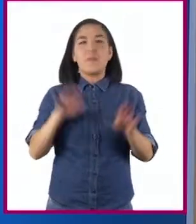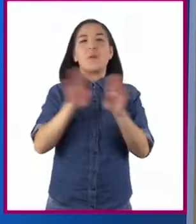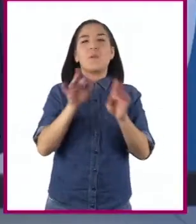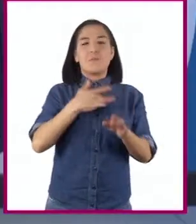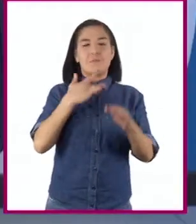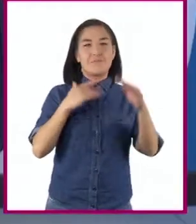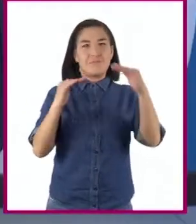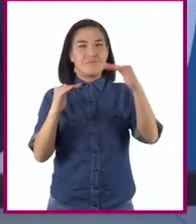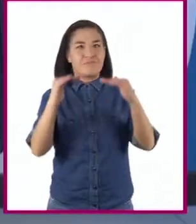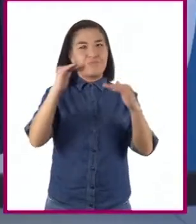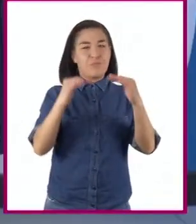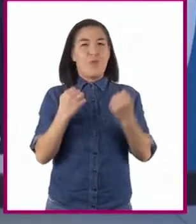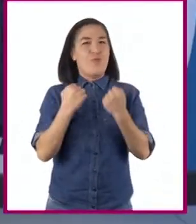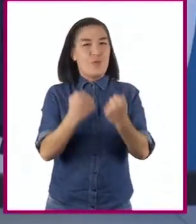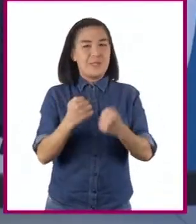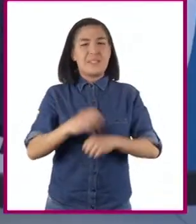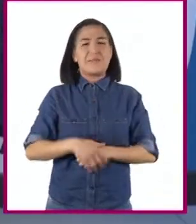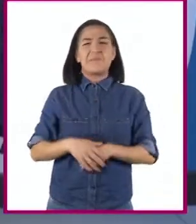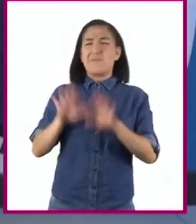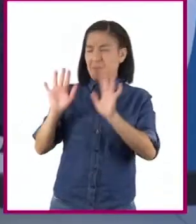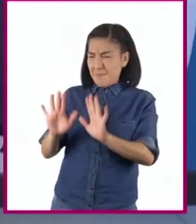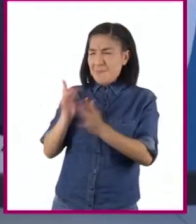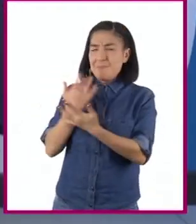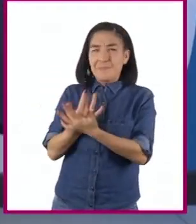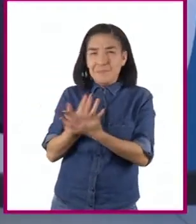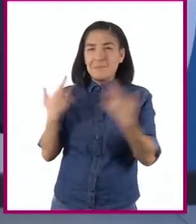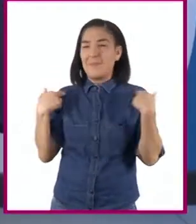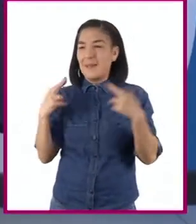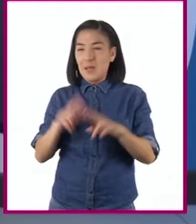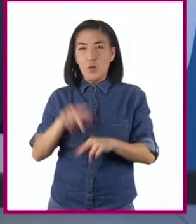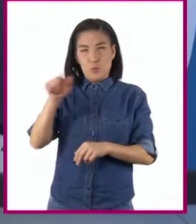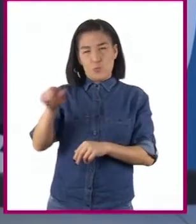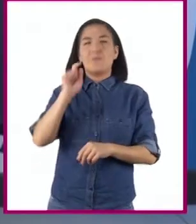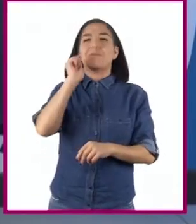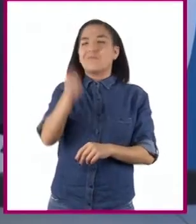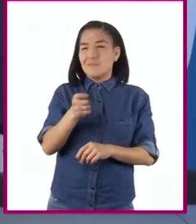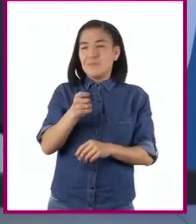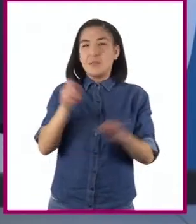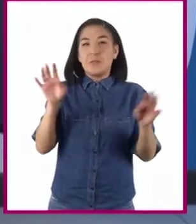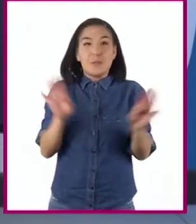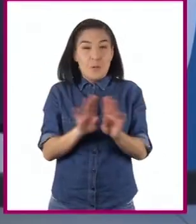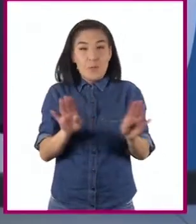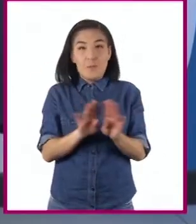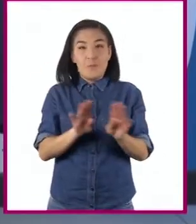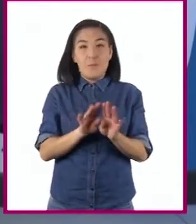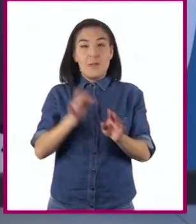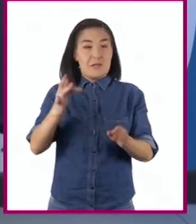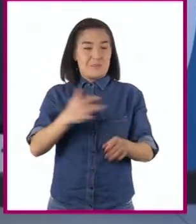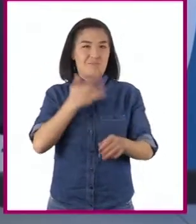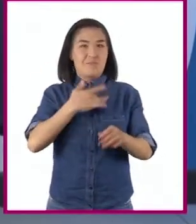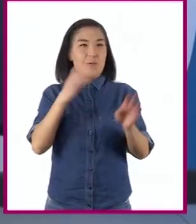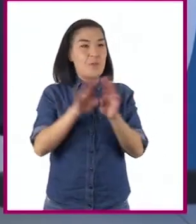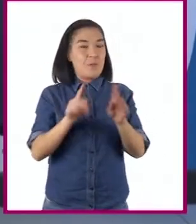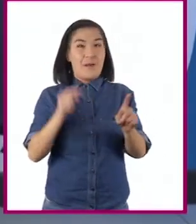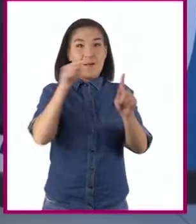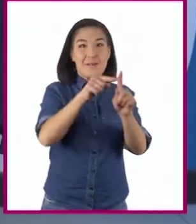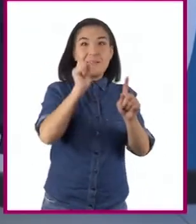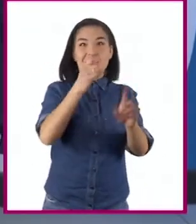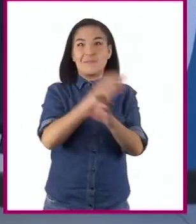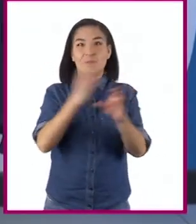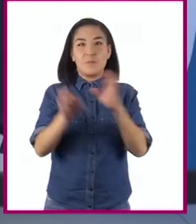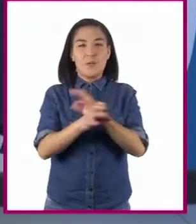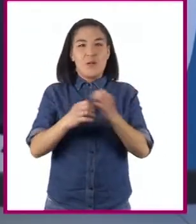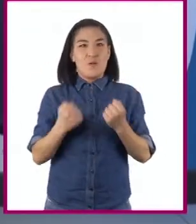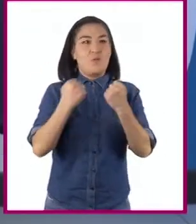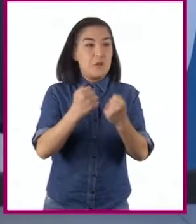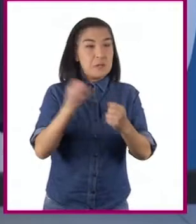equilibrio. Un momento, maestra. ¿Quiere decir que si aplicamos una fuerza a un objeto, ¿este puede